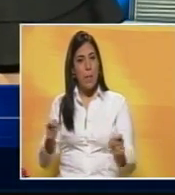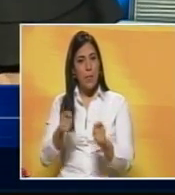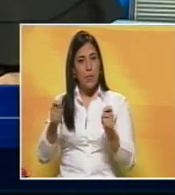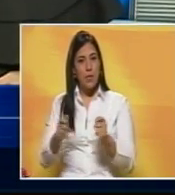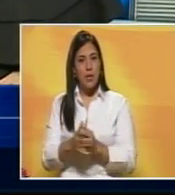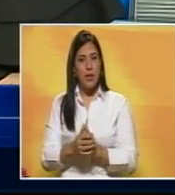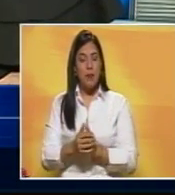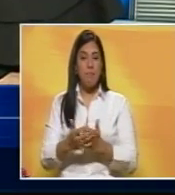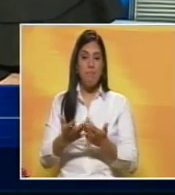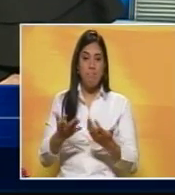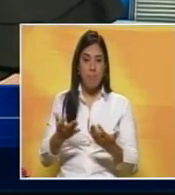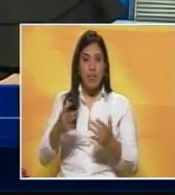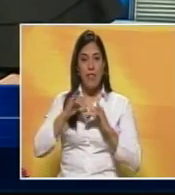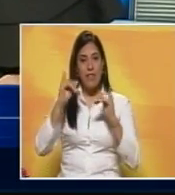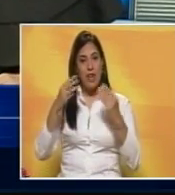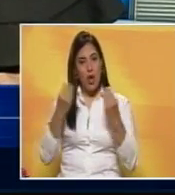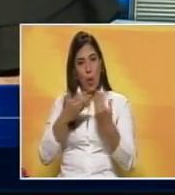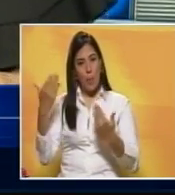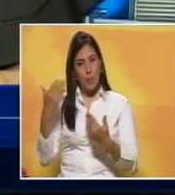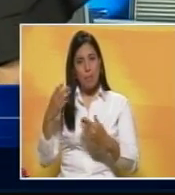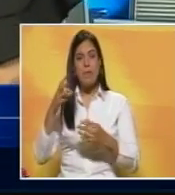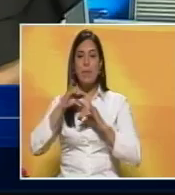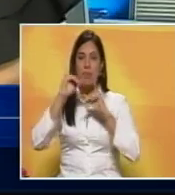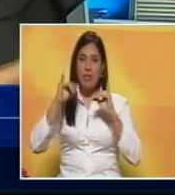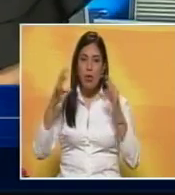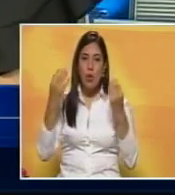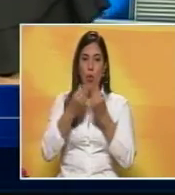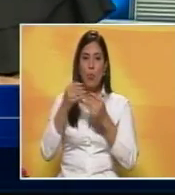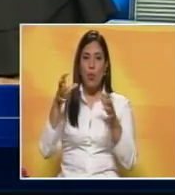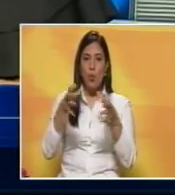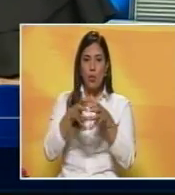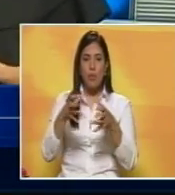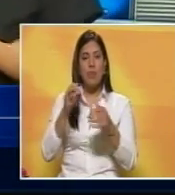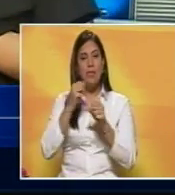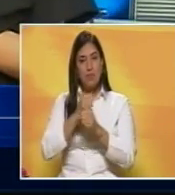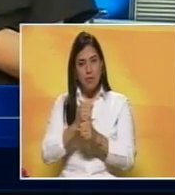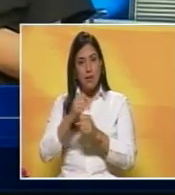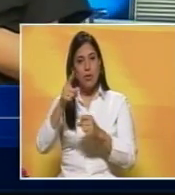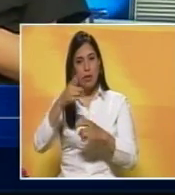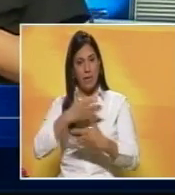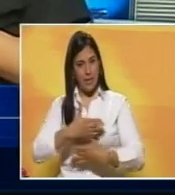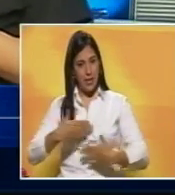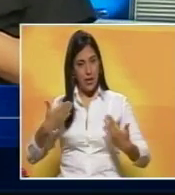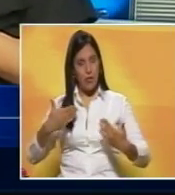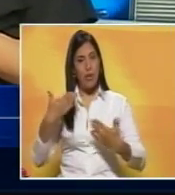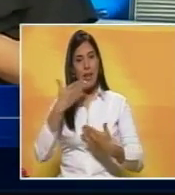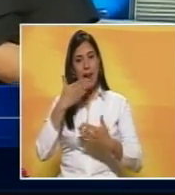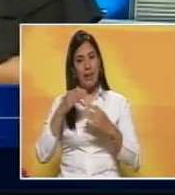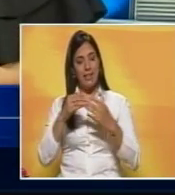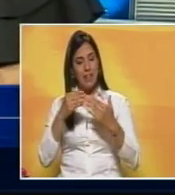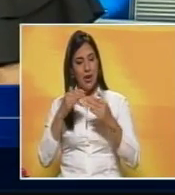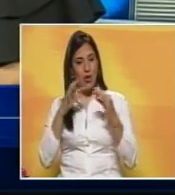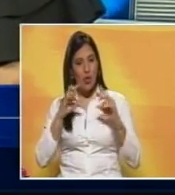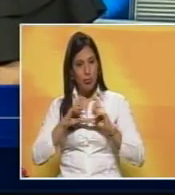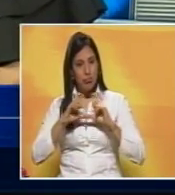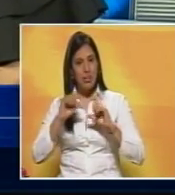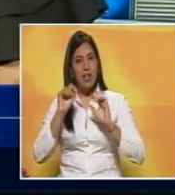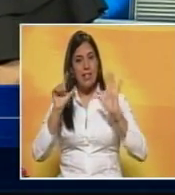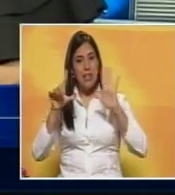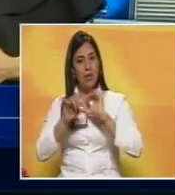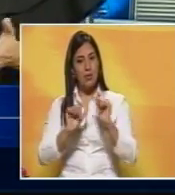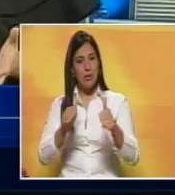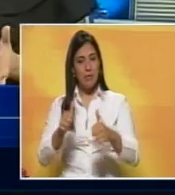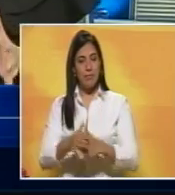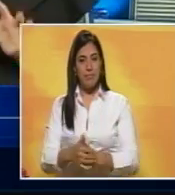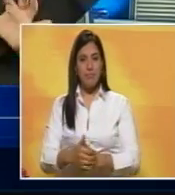programa y feliz de estar contigo, Laura, feliz de estar con todo el equipo. Esperemos que disfruten de Cartas del Corazón a partir de las 7 de la